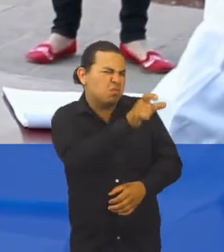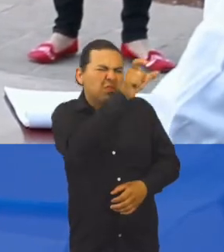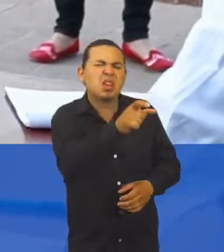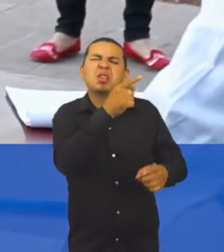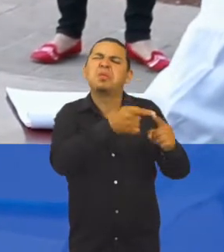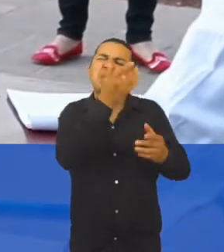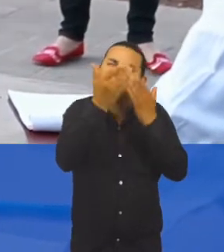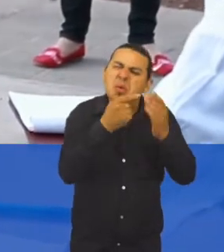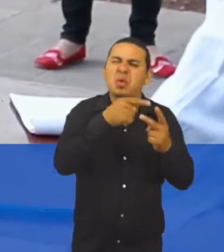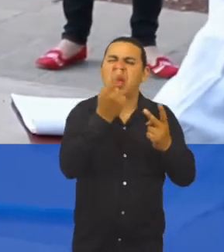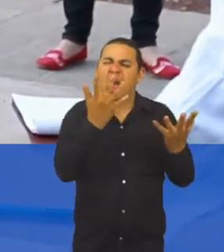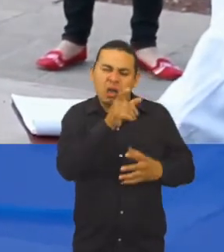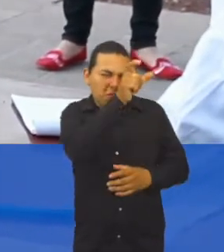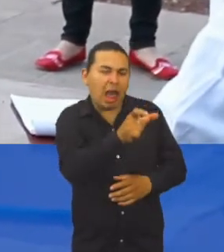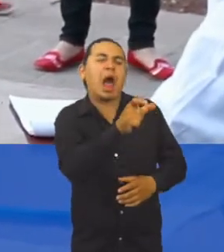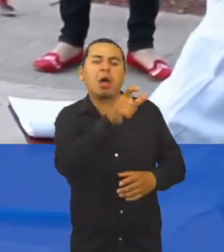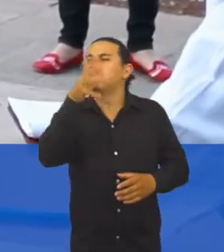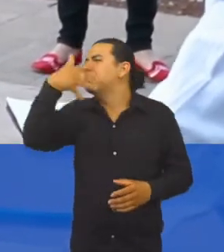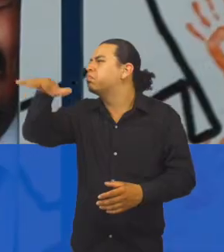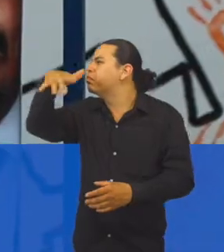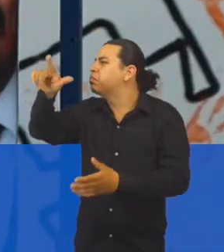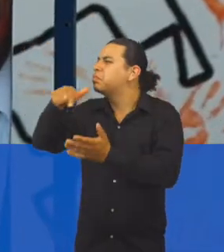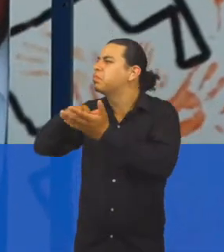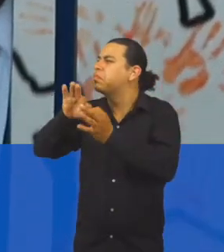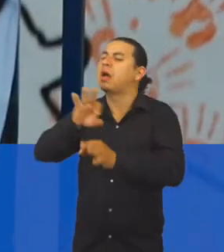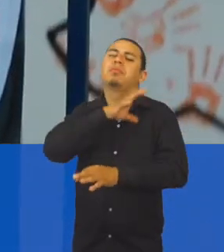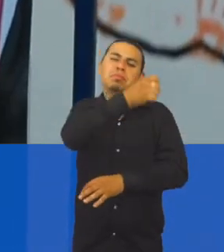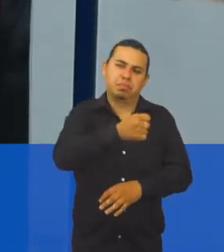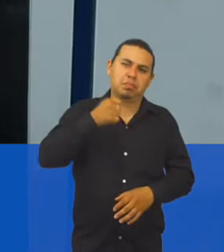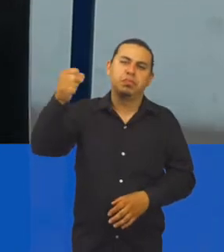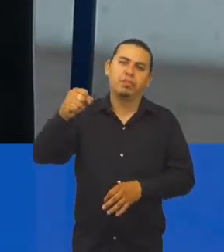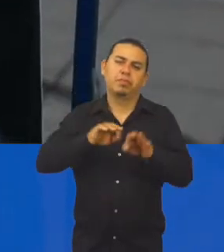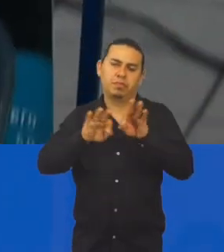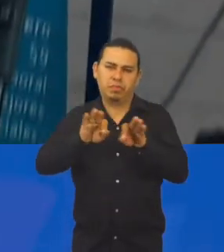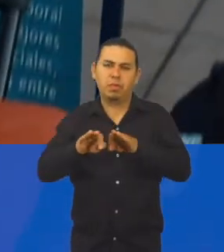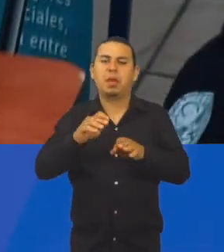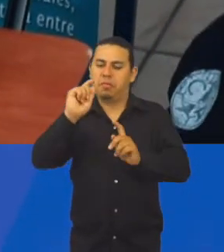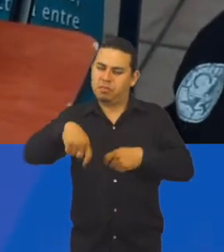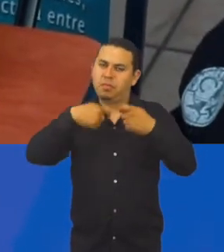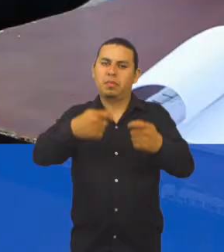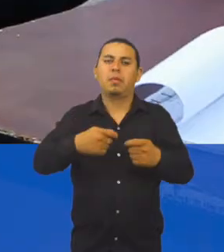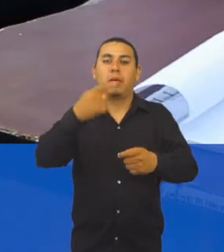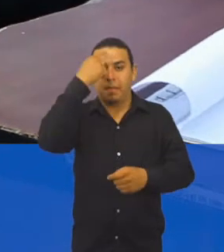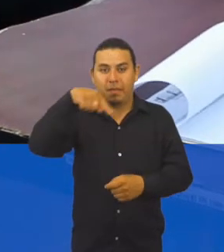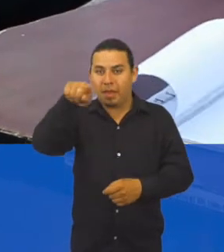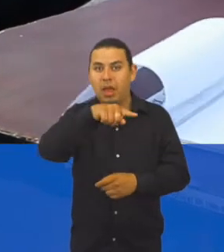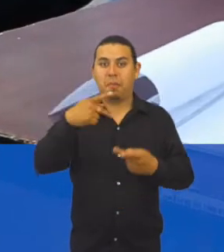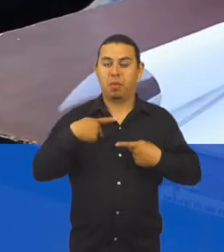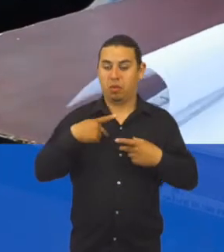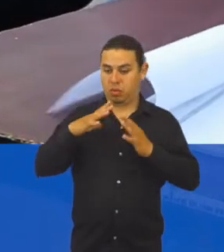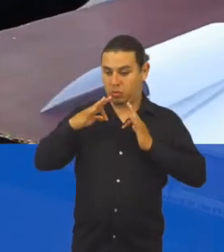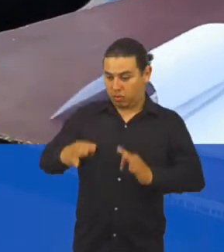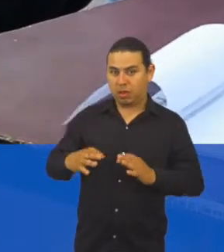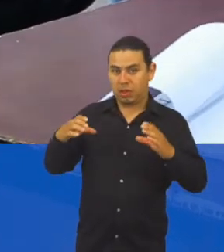Obtenemos su perfil y en base a eso nosotros buscamos opciones para ellos. Sabemos que es difícil a veces encontrar un empleo, pero eso es nuestro trabajo, en base